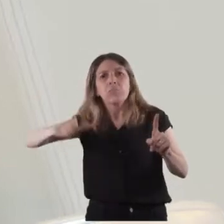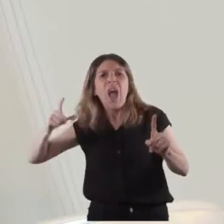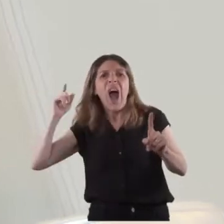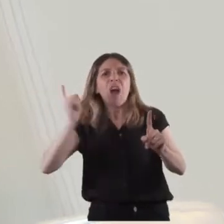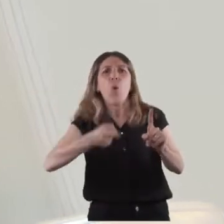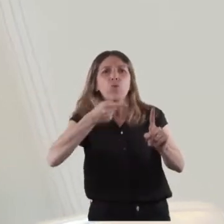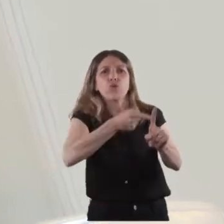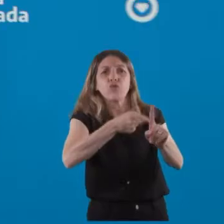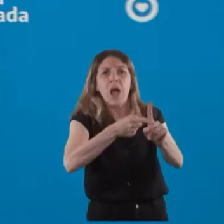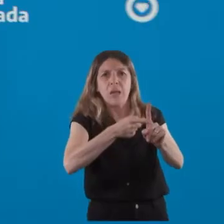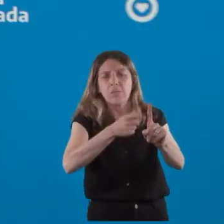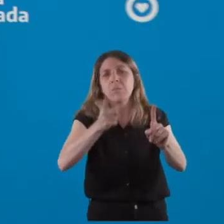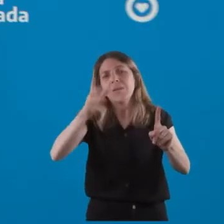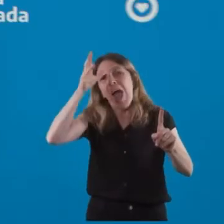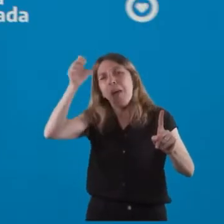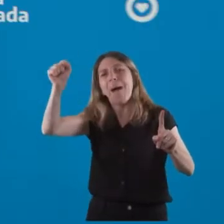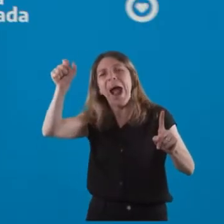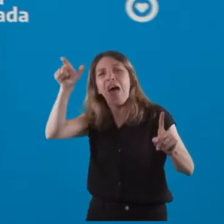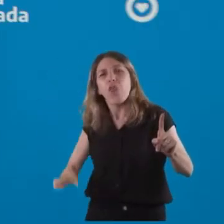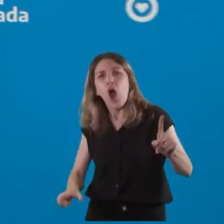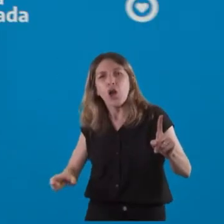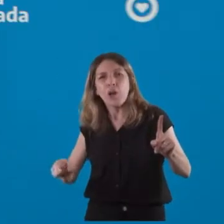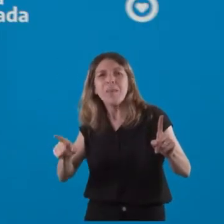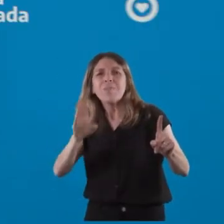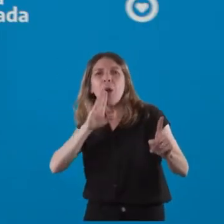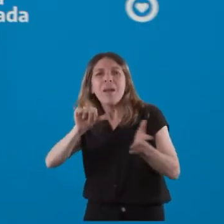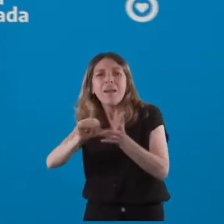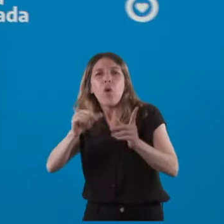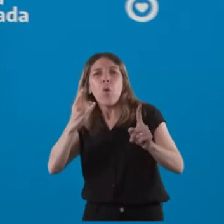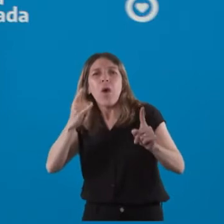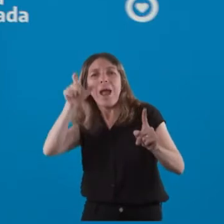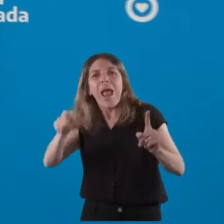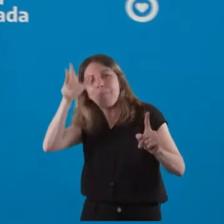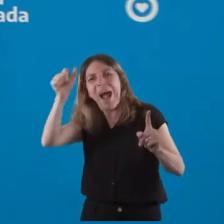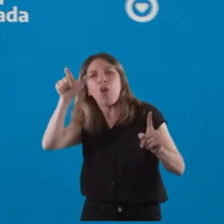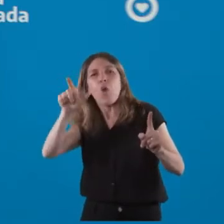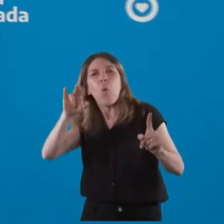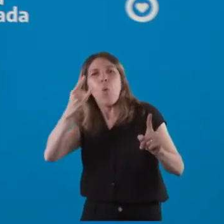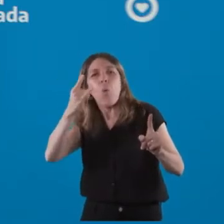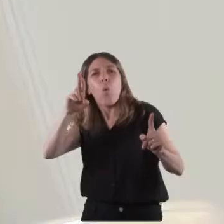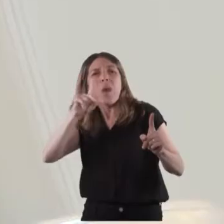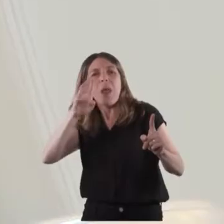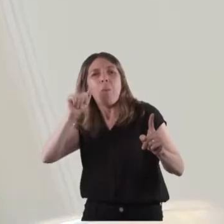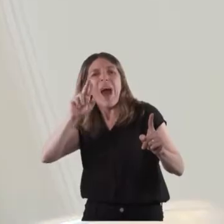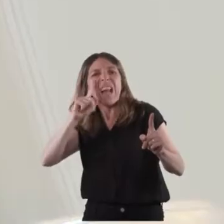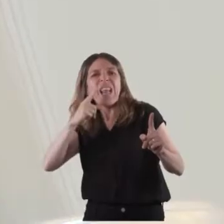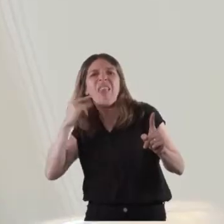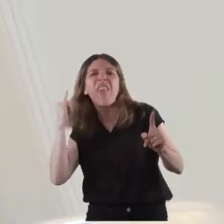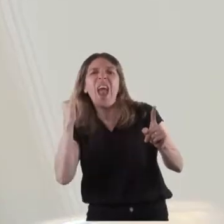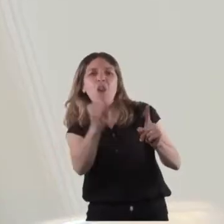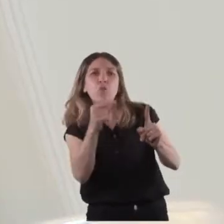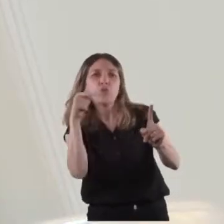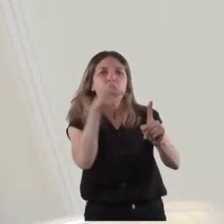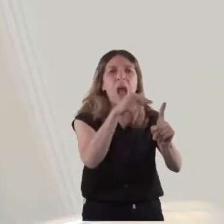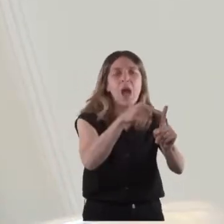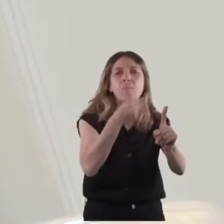actual embajador de la argentina en israel sergio uribarri de ser prácticamente cómplice de